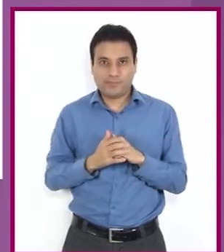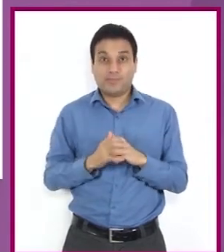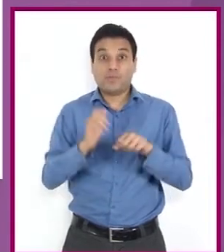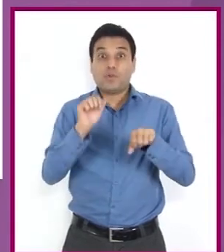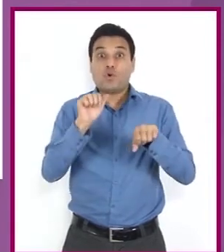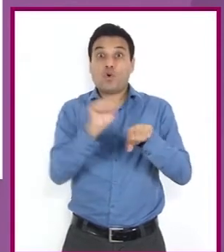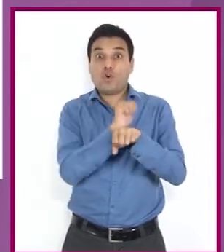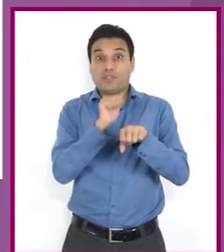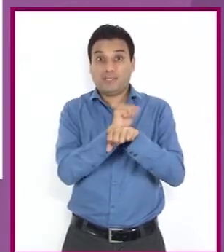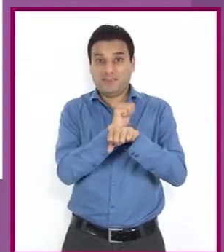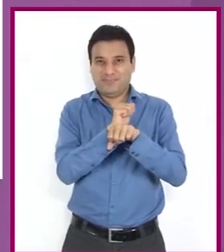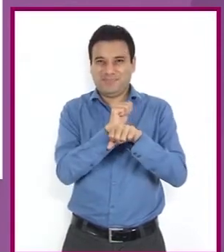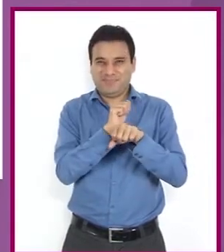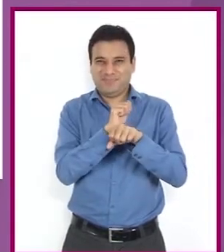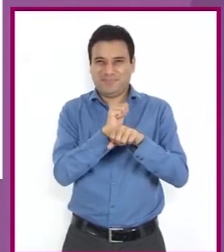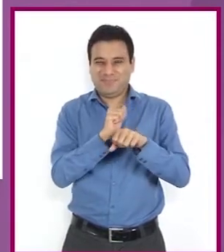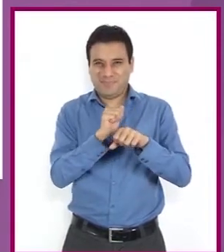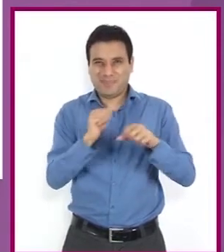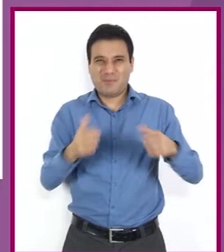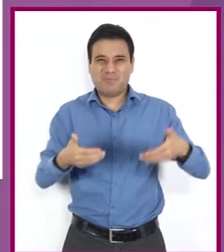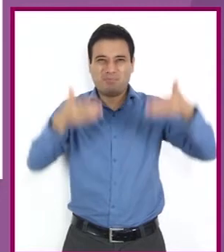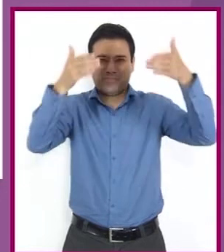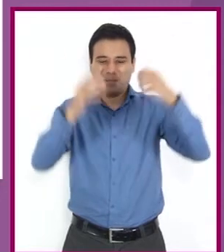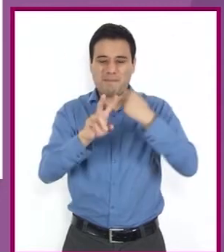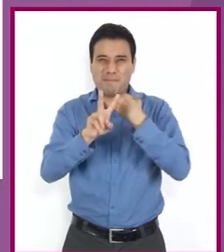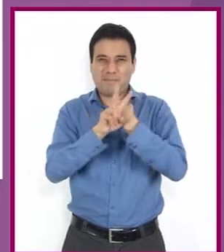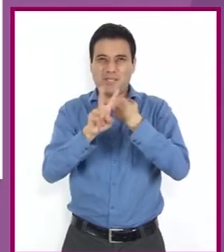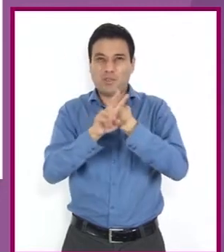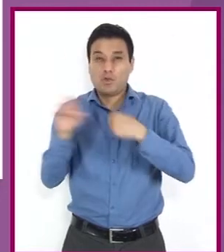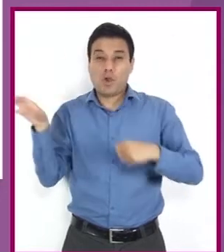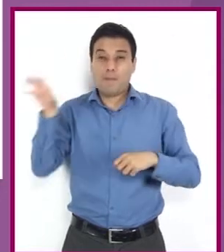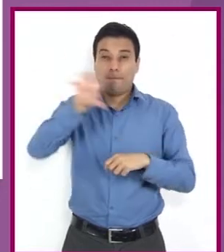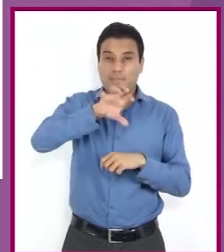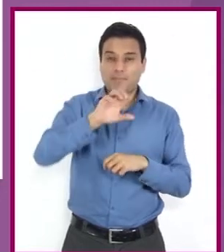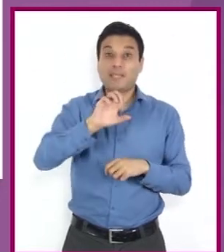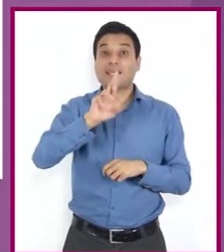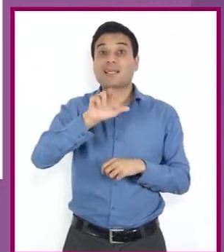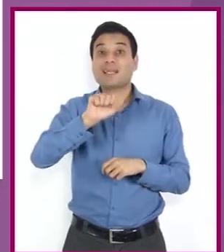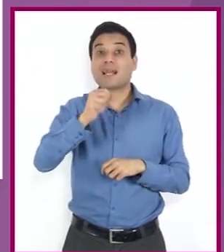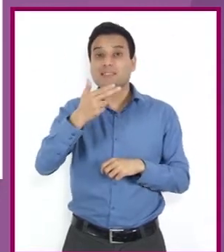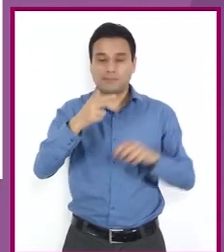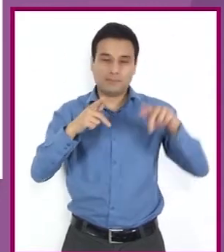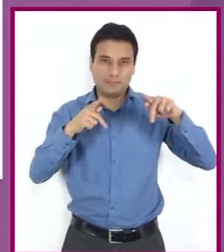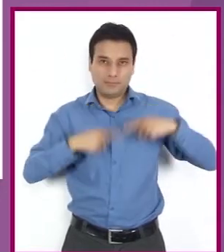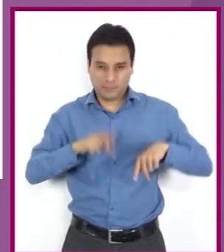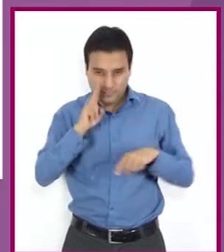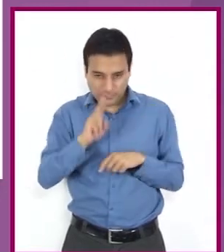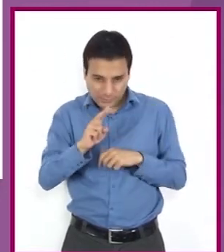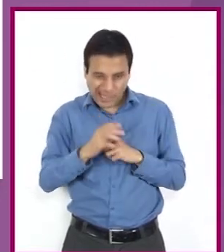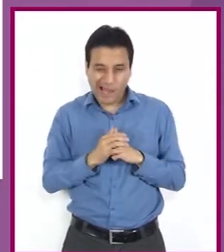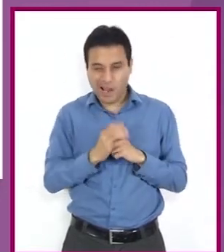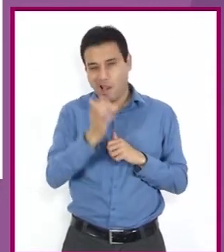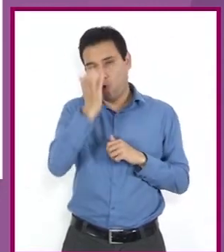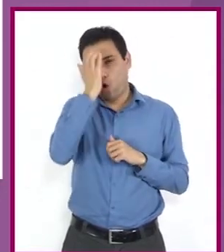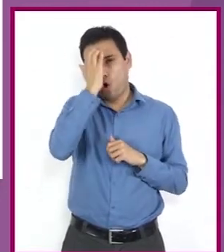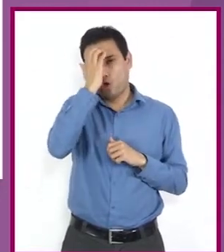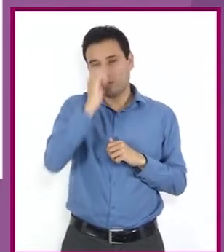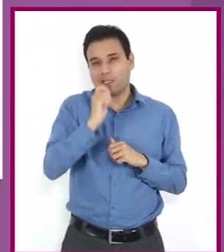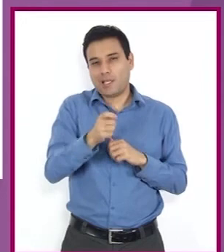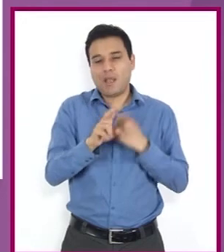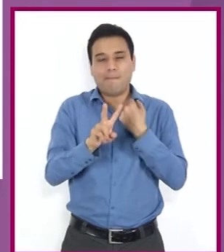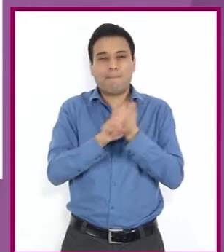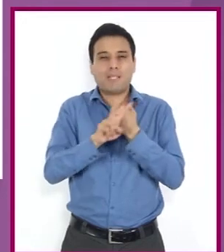inevitable. El lector de inmediato transforma ese código en el sonido de vidrios rotos y